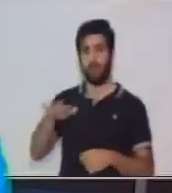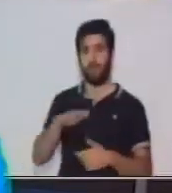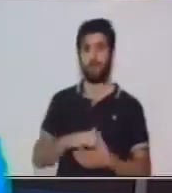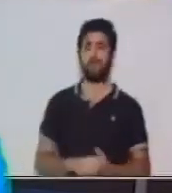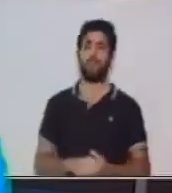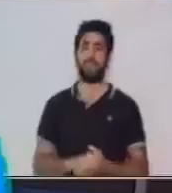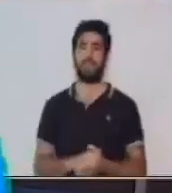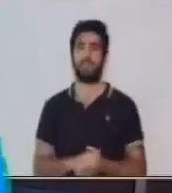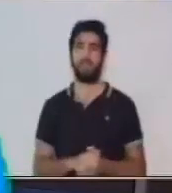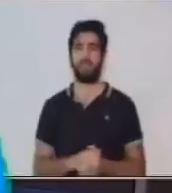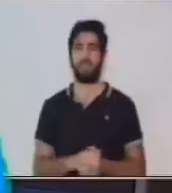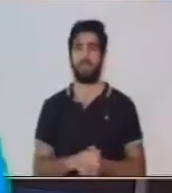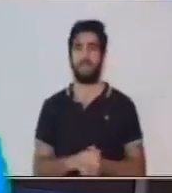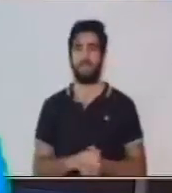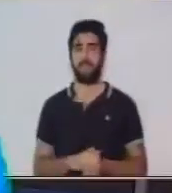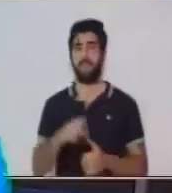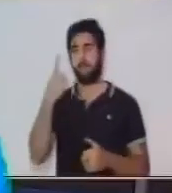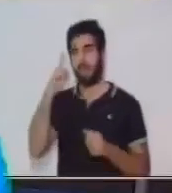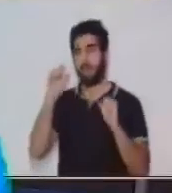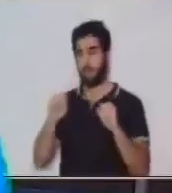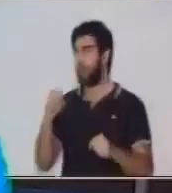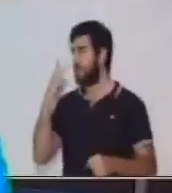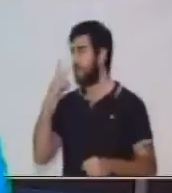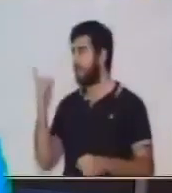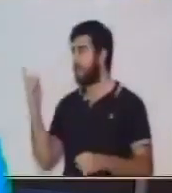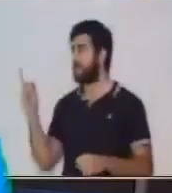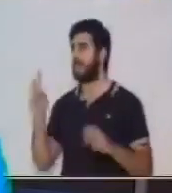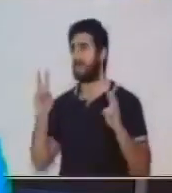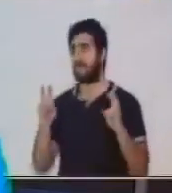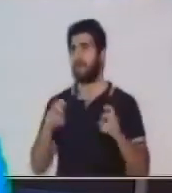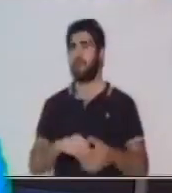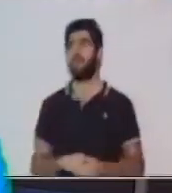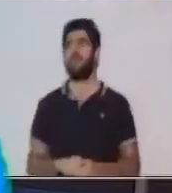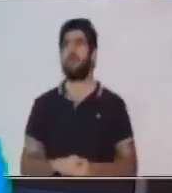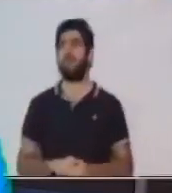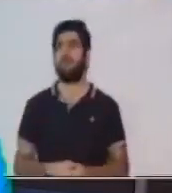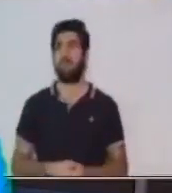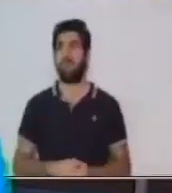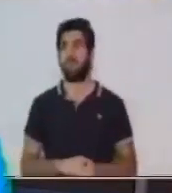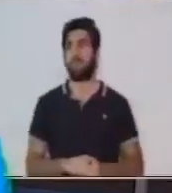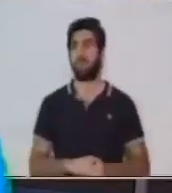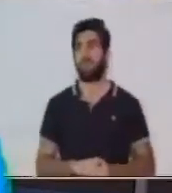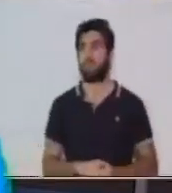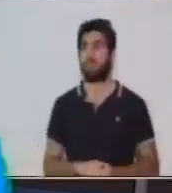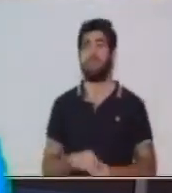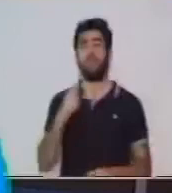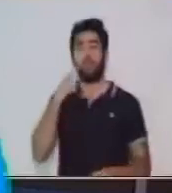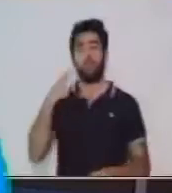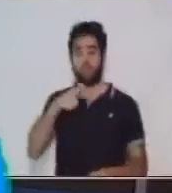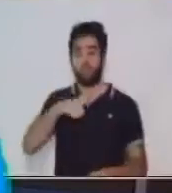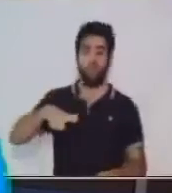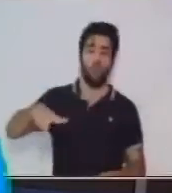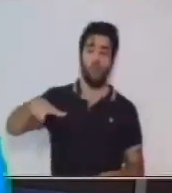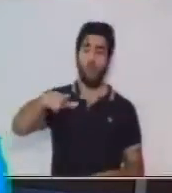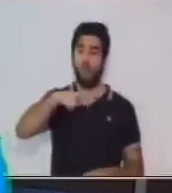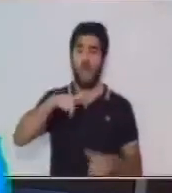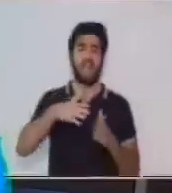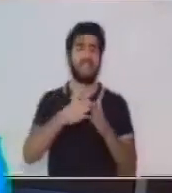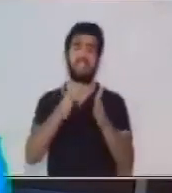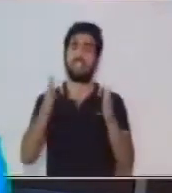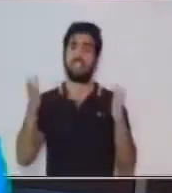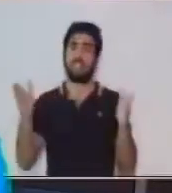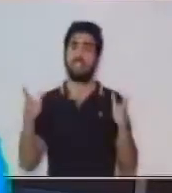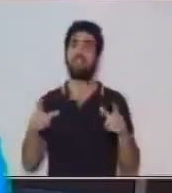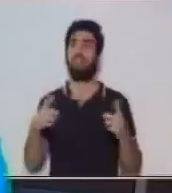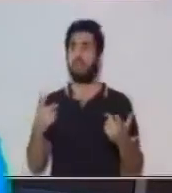cuenta para ver esto, ¿verdad?, de las leyendas. En cuanto al lugar y el espacio fijo, es algo que se puede